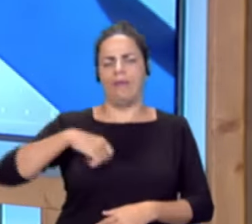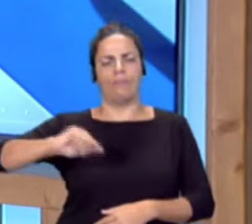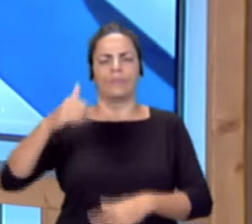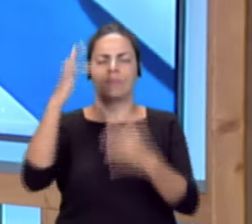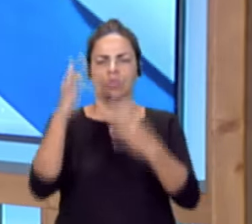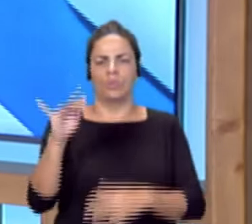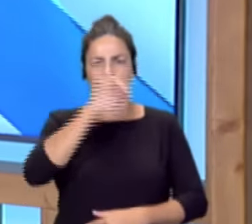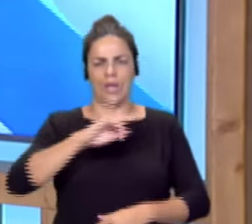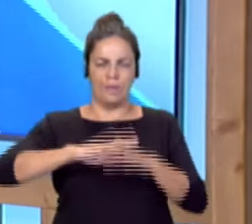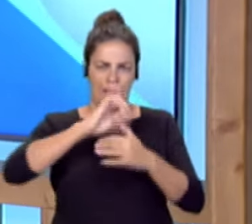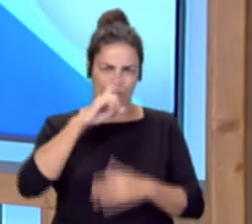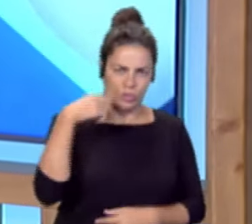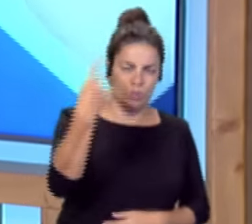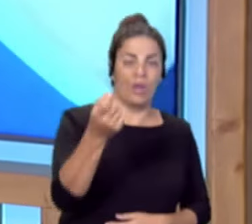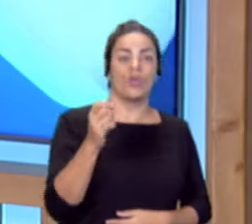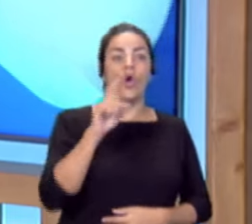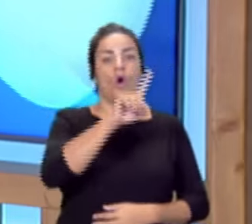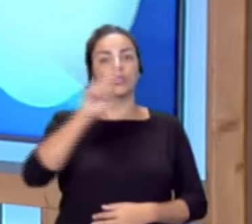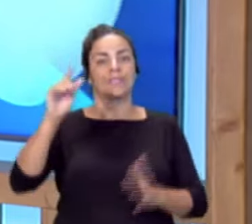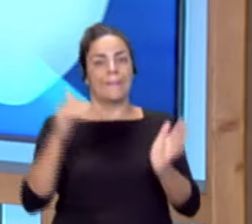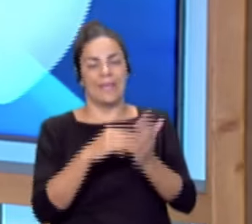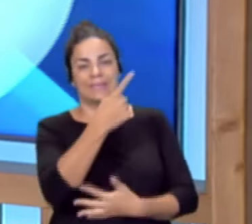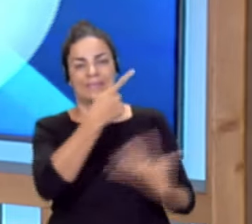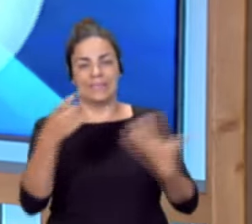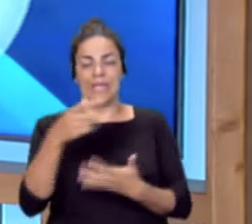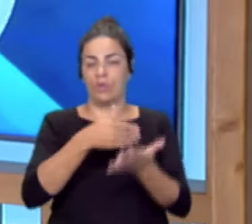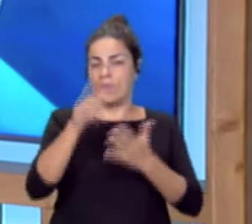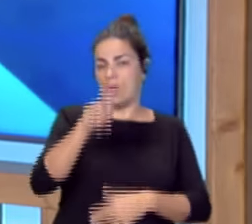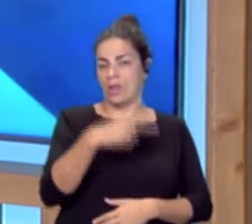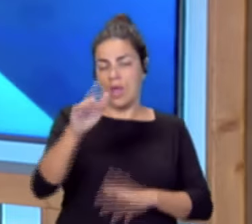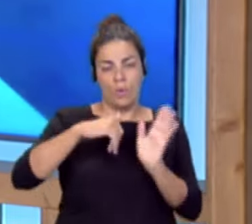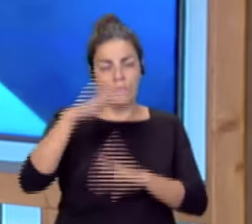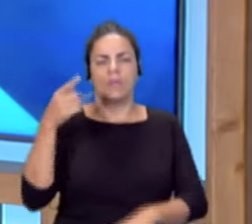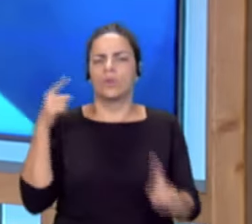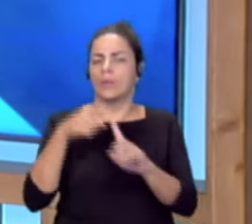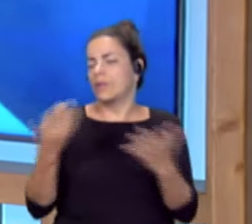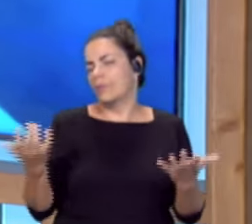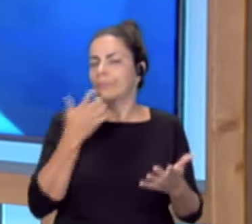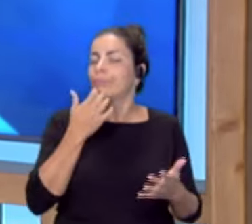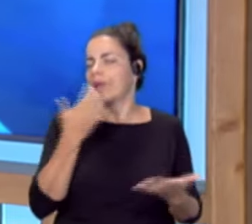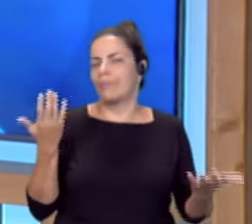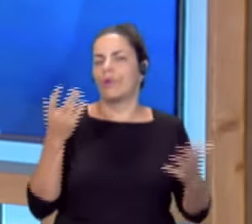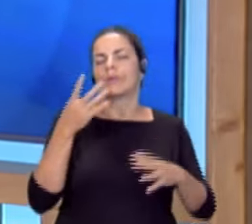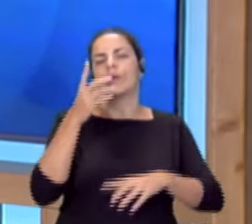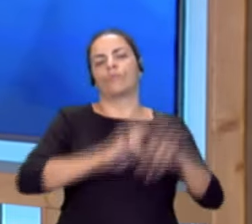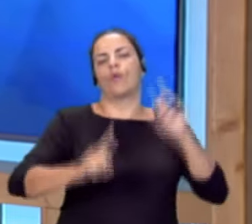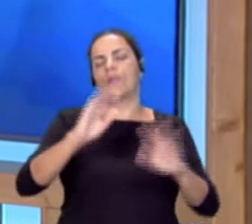2025. Más de 11.600 millones de euros para atajar, entre otros, el problema de la vivienda.